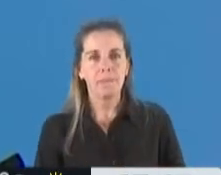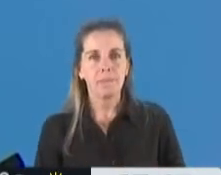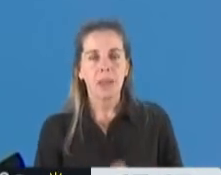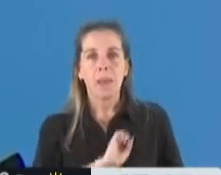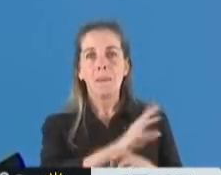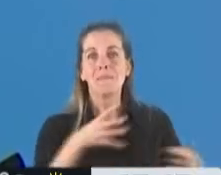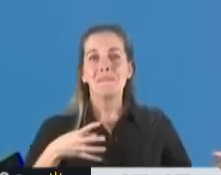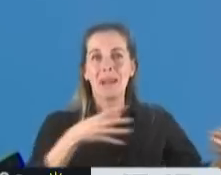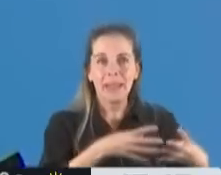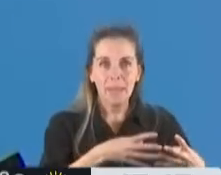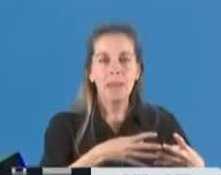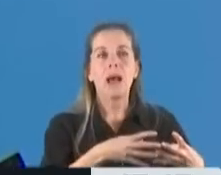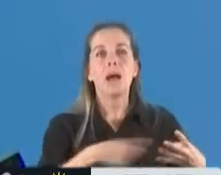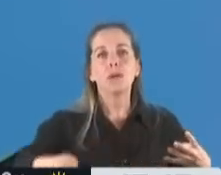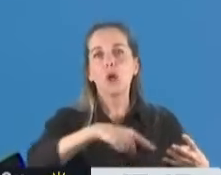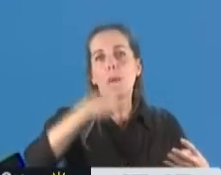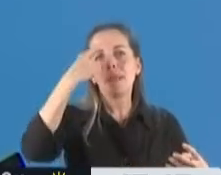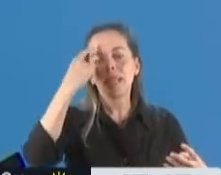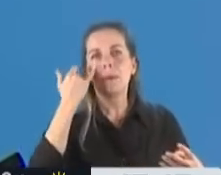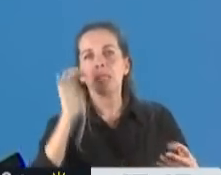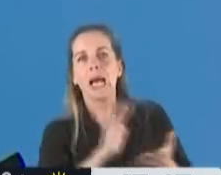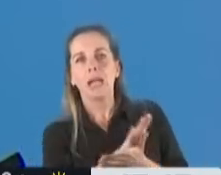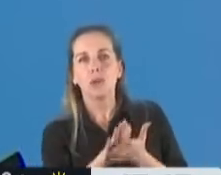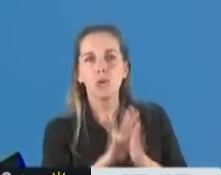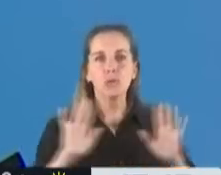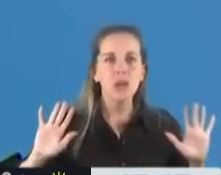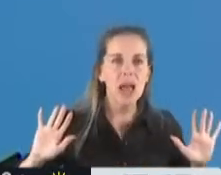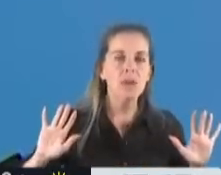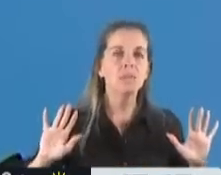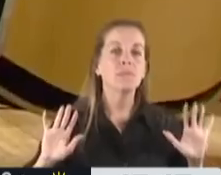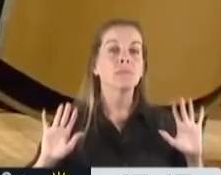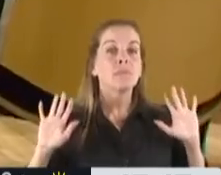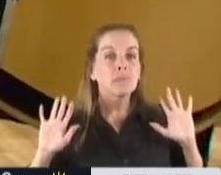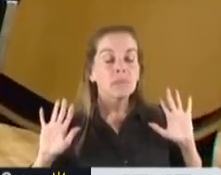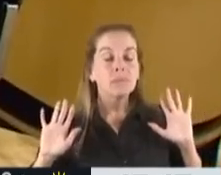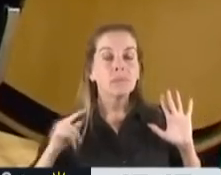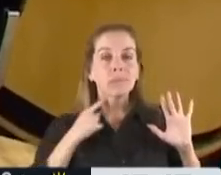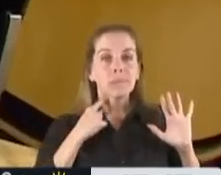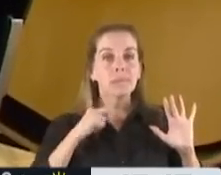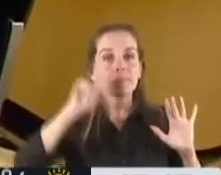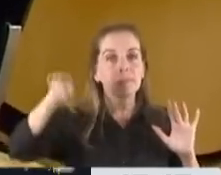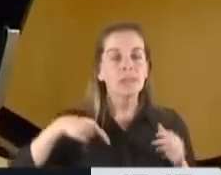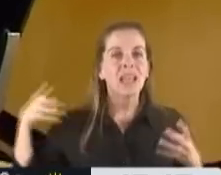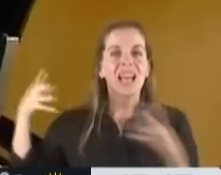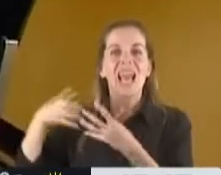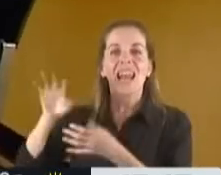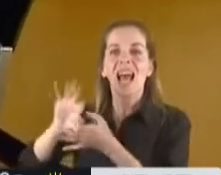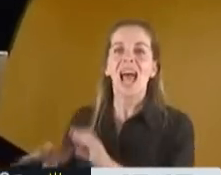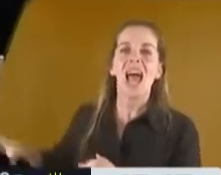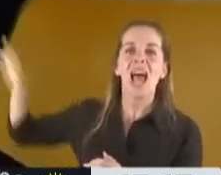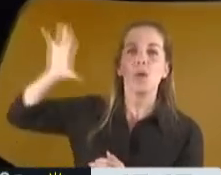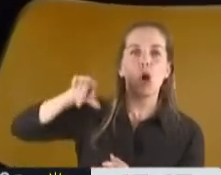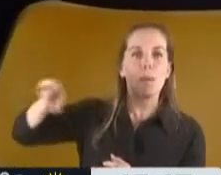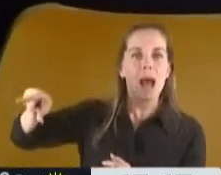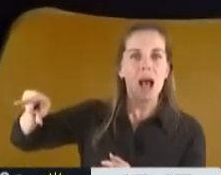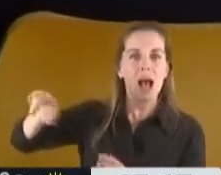de la pandemia, cuando ya creíamos que todo estaba ordenándose, apareció la guerra en Europa y trastocó